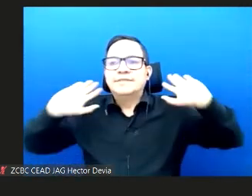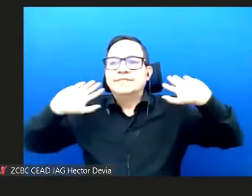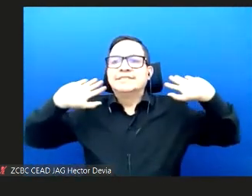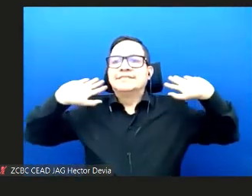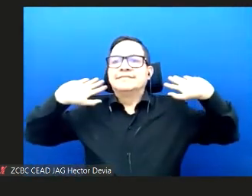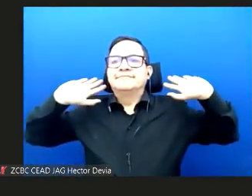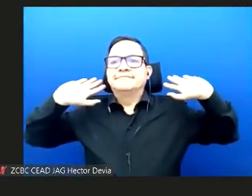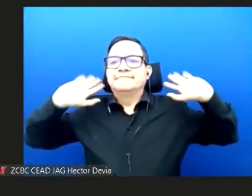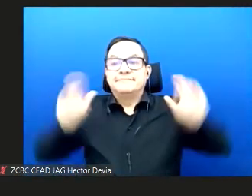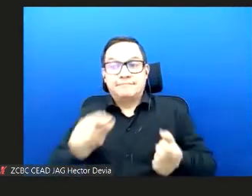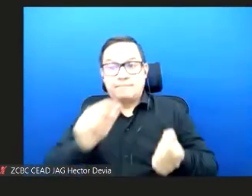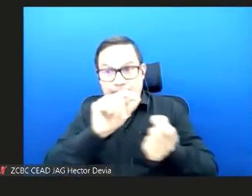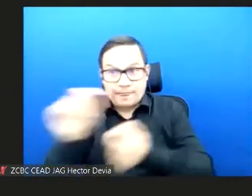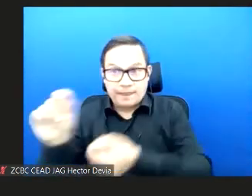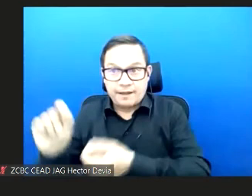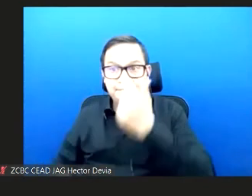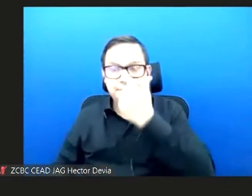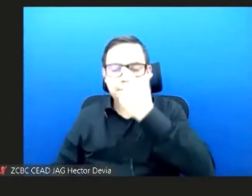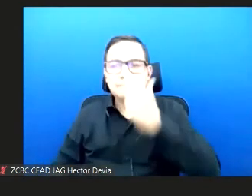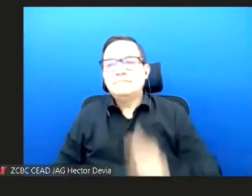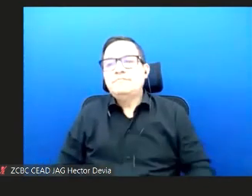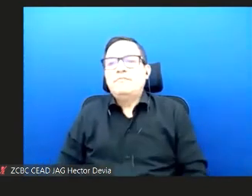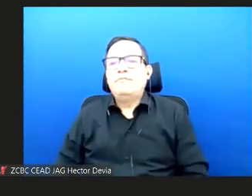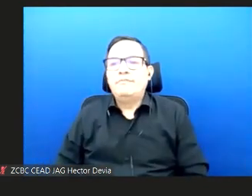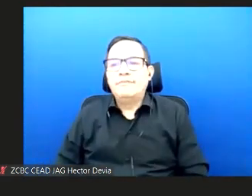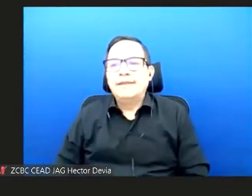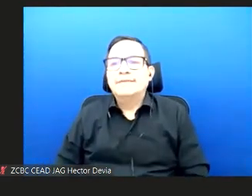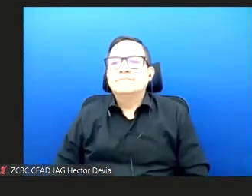Bueno, vamos a mirar. Espérenme.